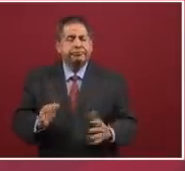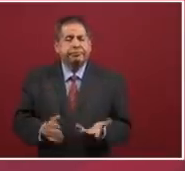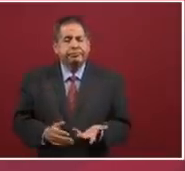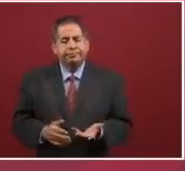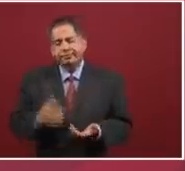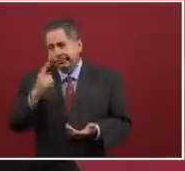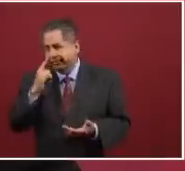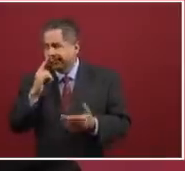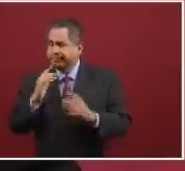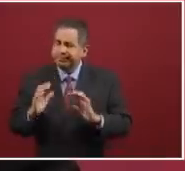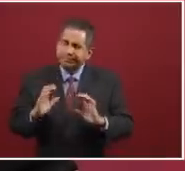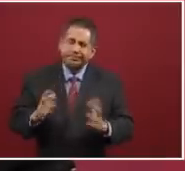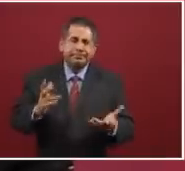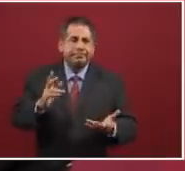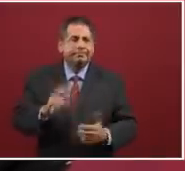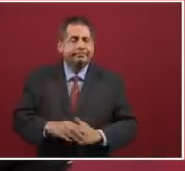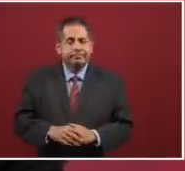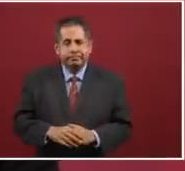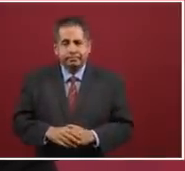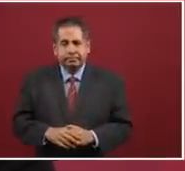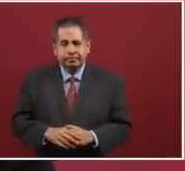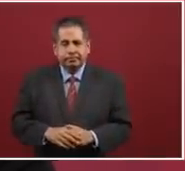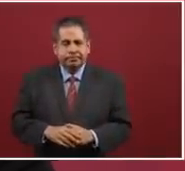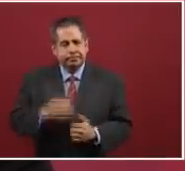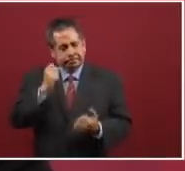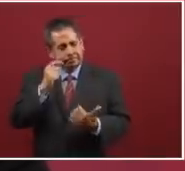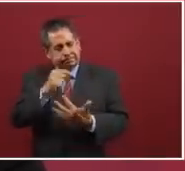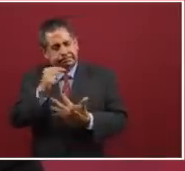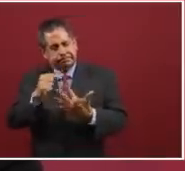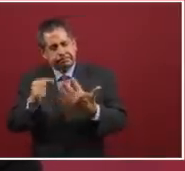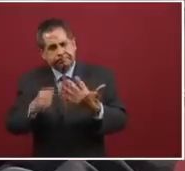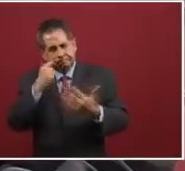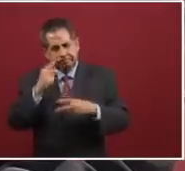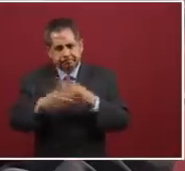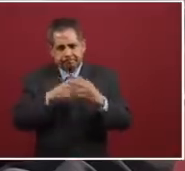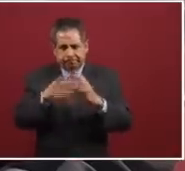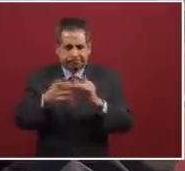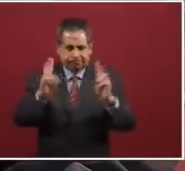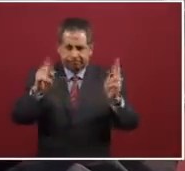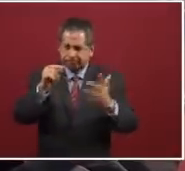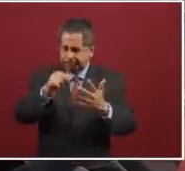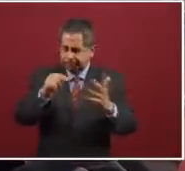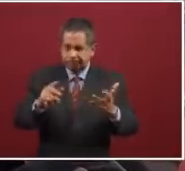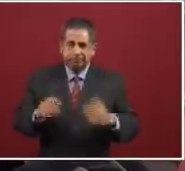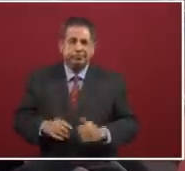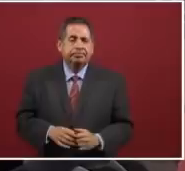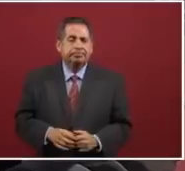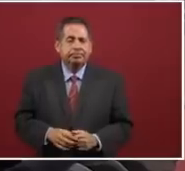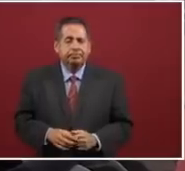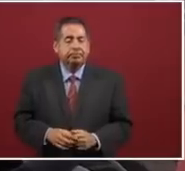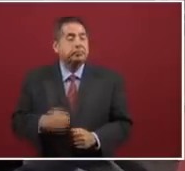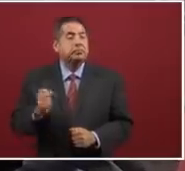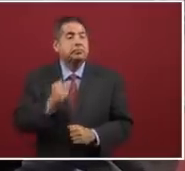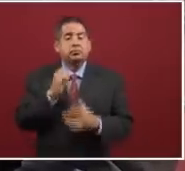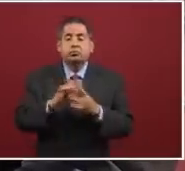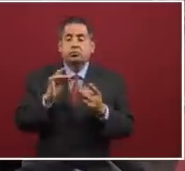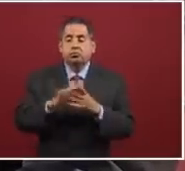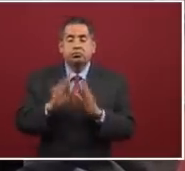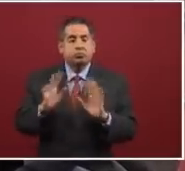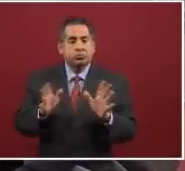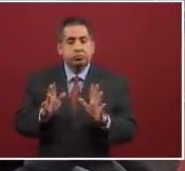Miren cuántas cosas hay sobre este tema, que afortunadamente se ha